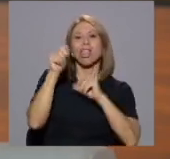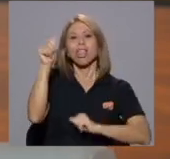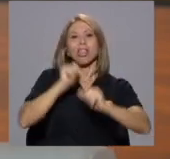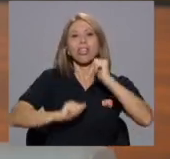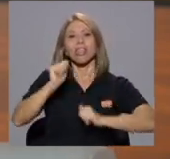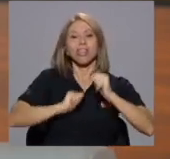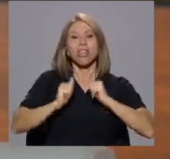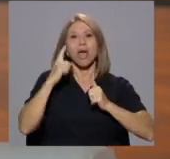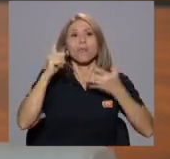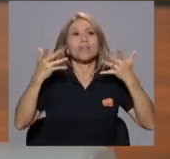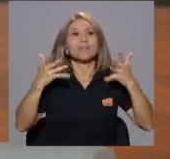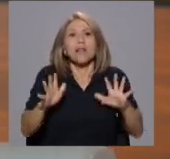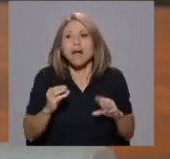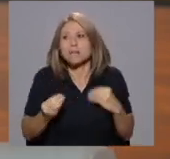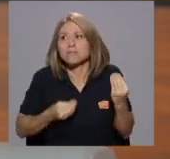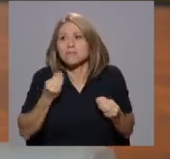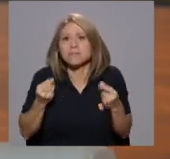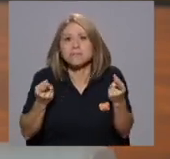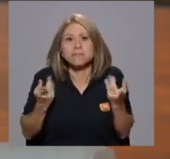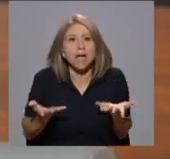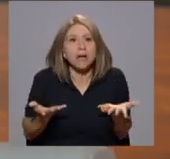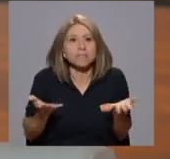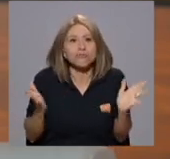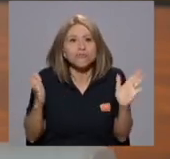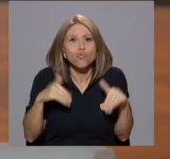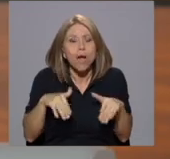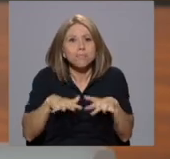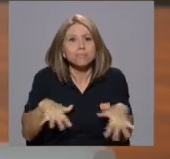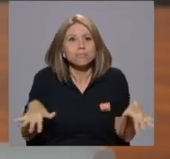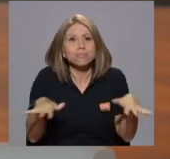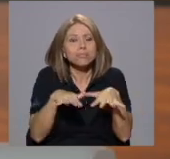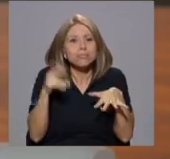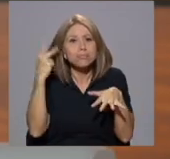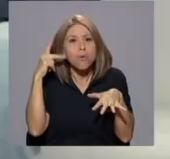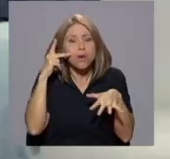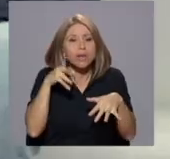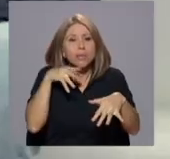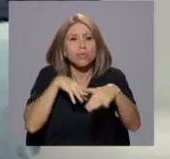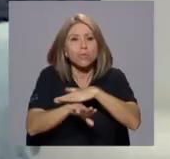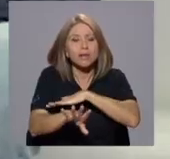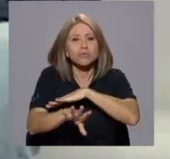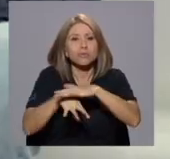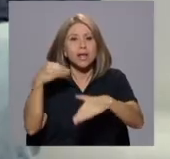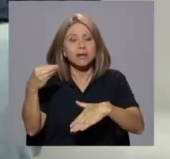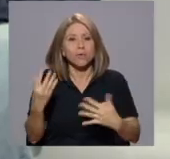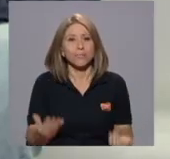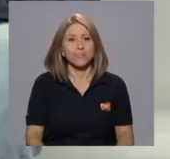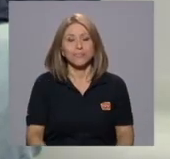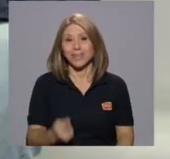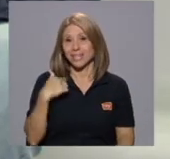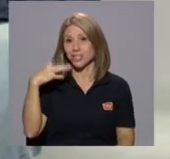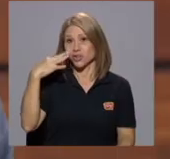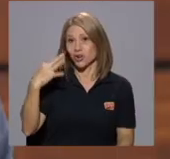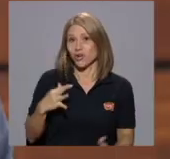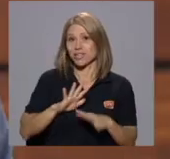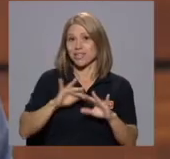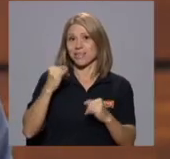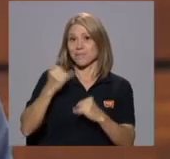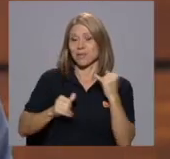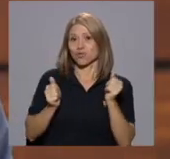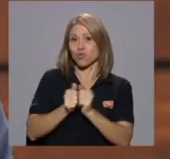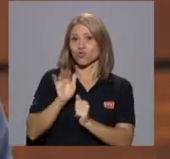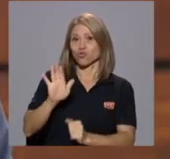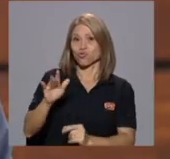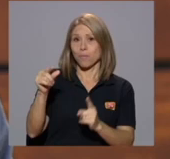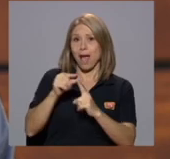se agotó el espacio político interno y externo. Creo que me voy con esas palabras de don Ricardo y le agradecemos